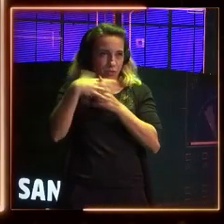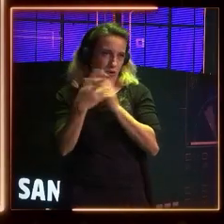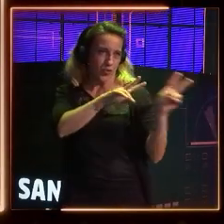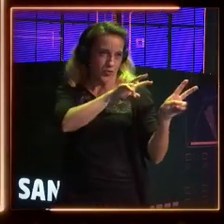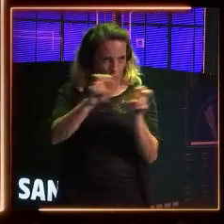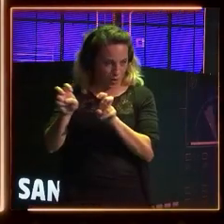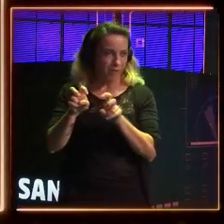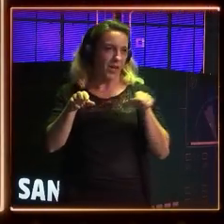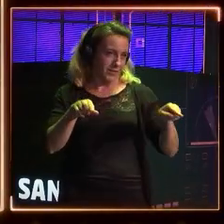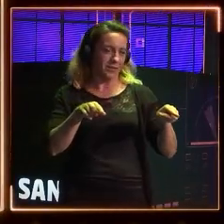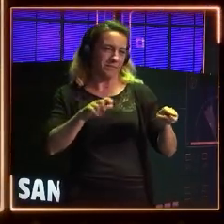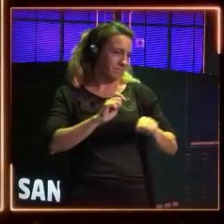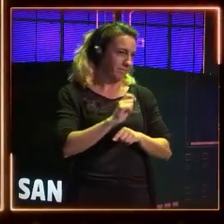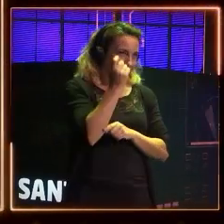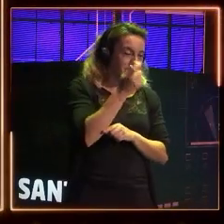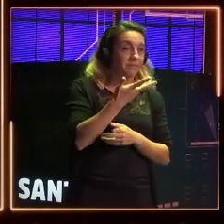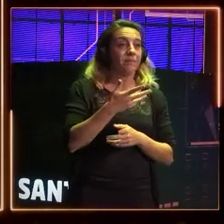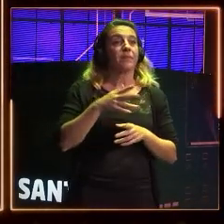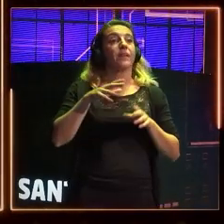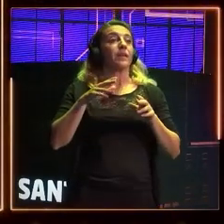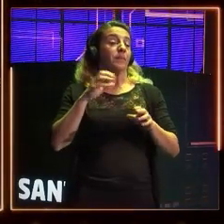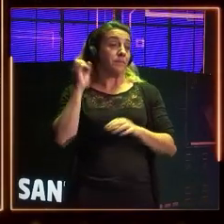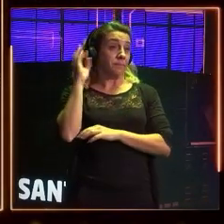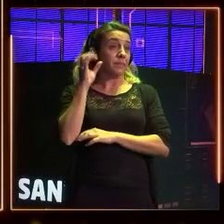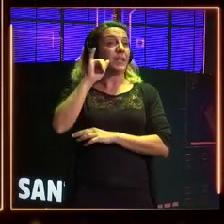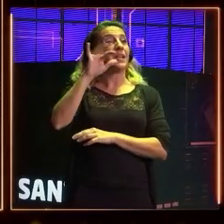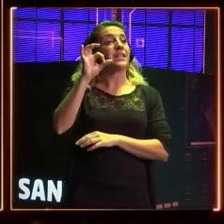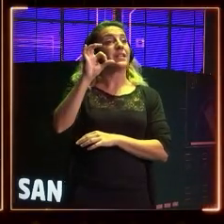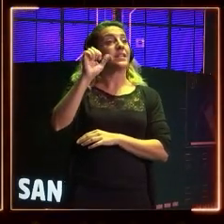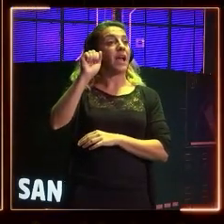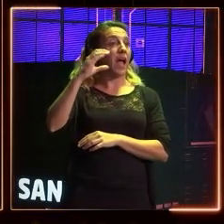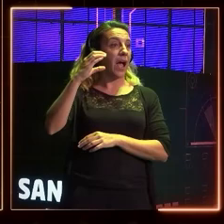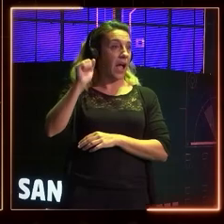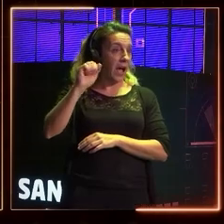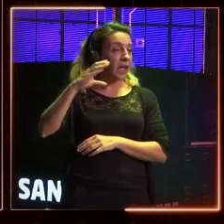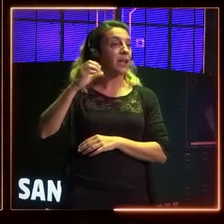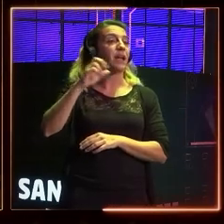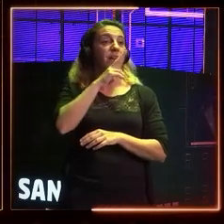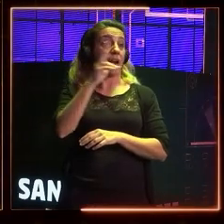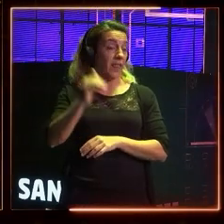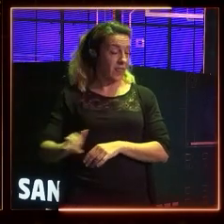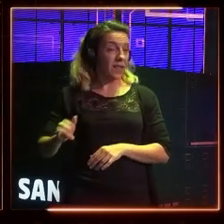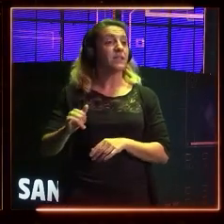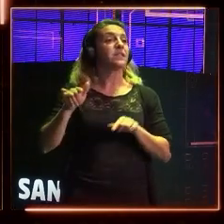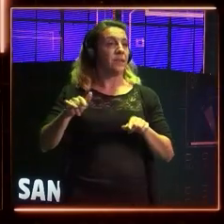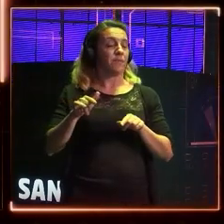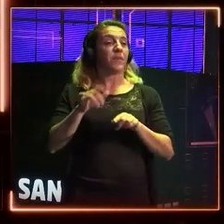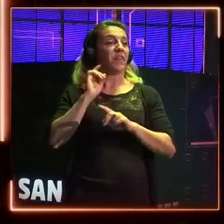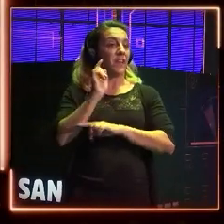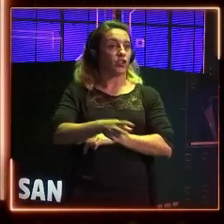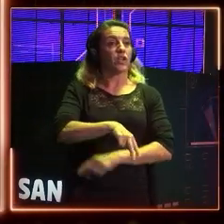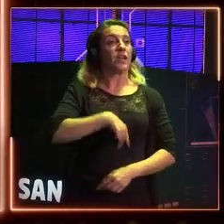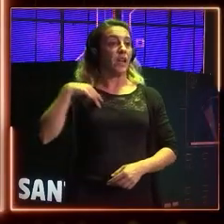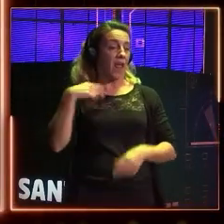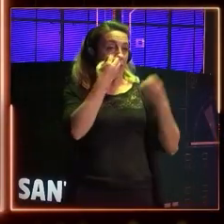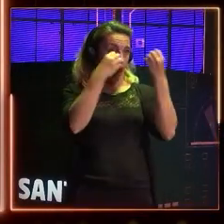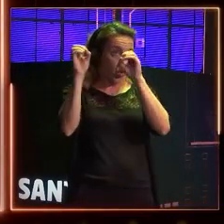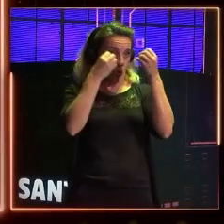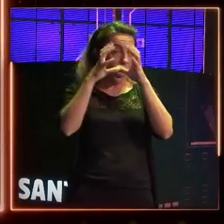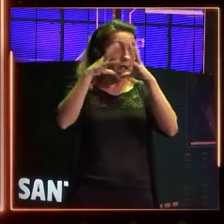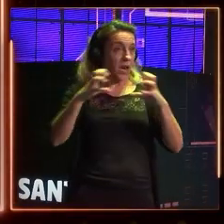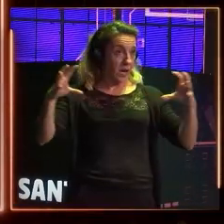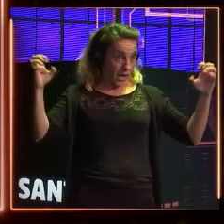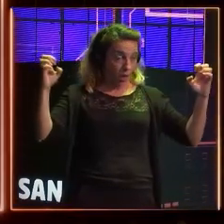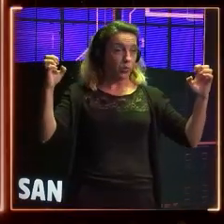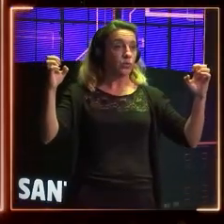en esta primera ponencia tenemos con nosotros a Isaac Hernández Él es director general de Google Cloud para España y Portugal desde hace ya 10